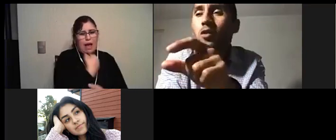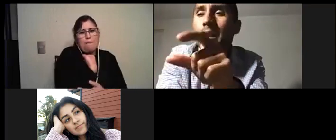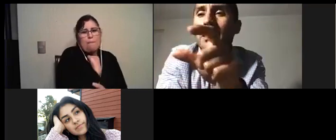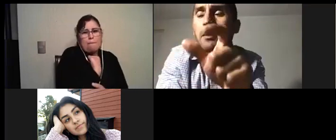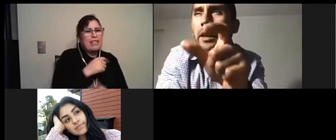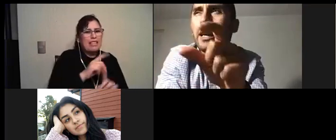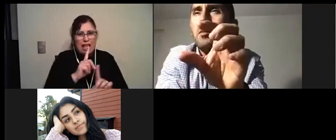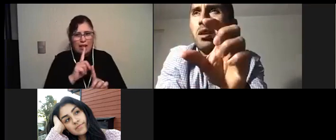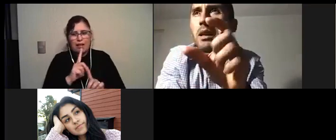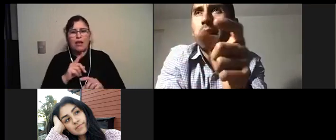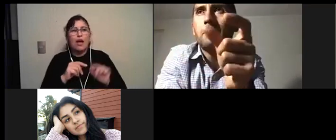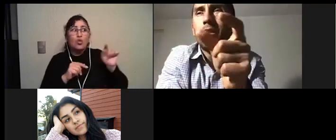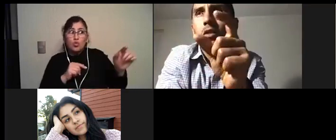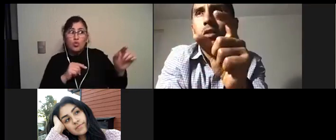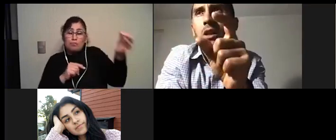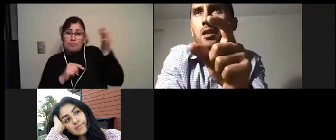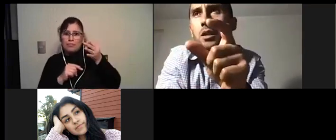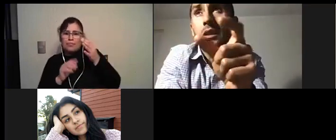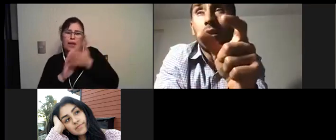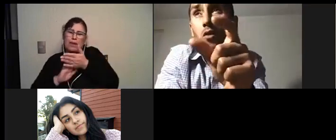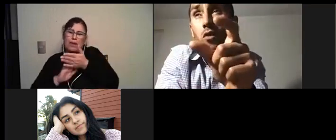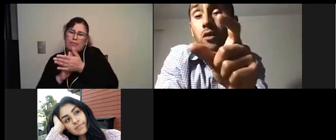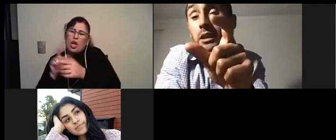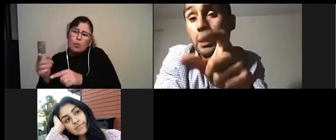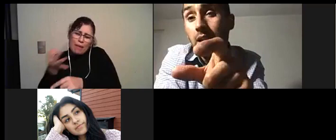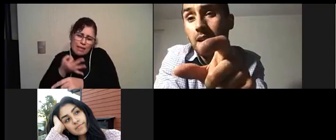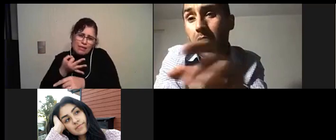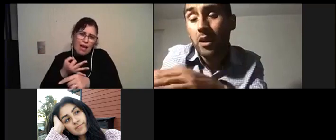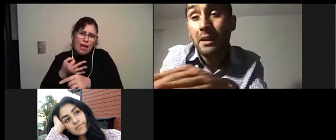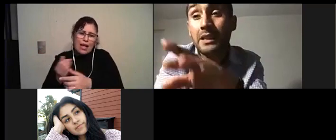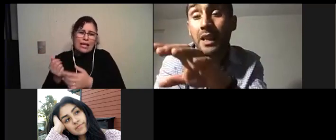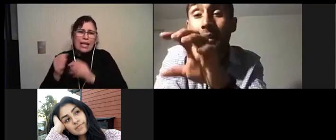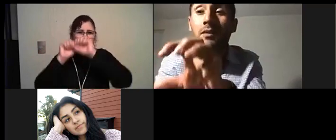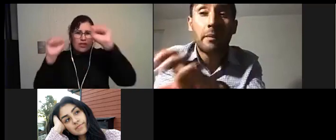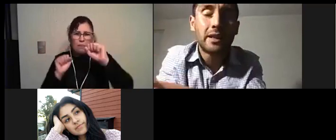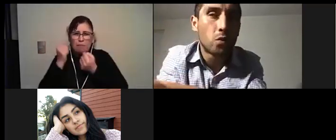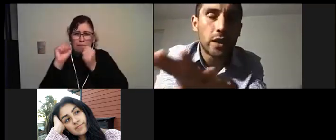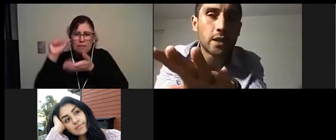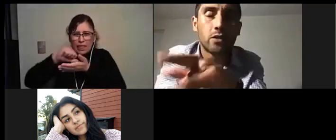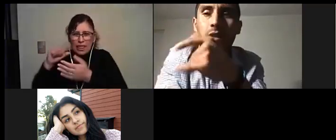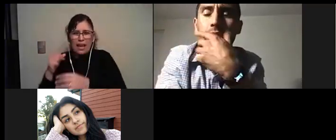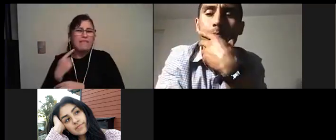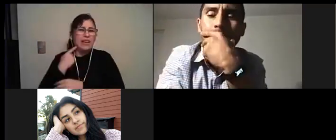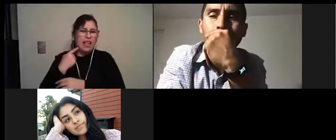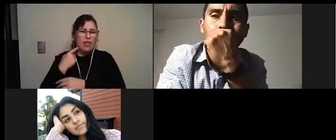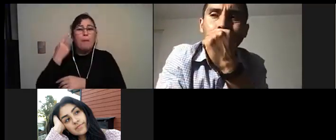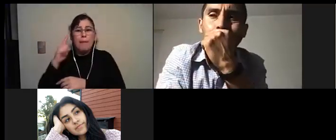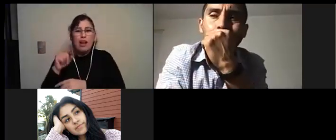que tú me refieres en patología de origen neurológico central, ya, pero espasticidad específicamente no es eso, ¿ya?